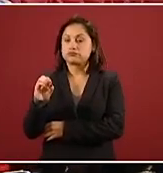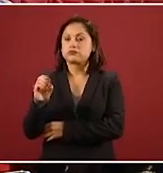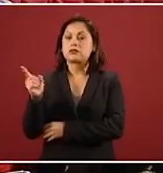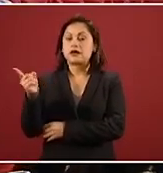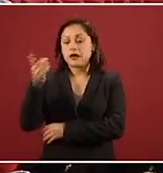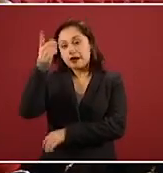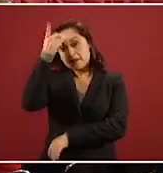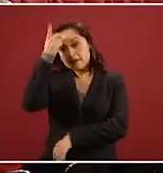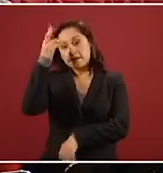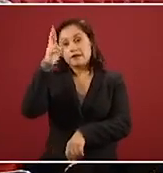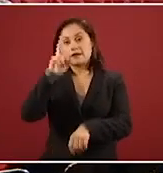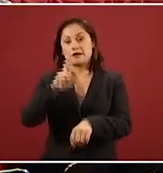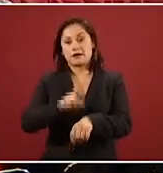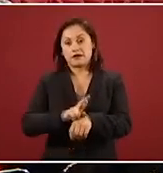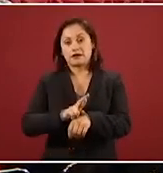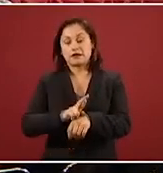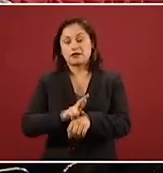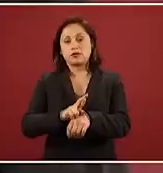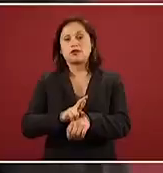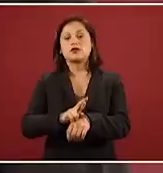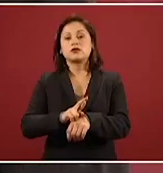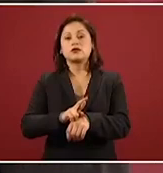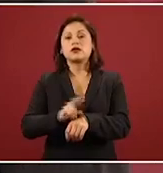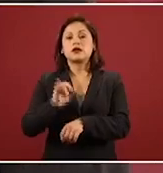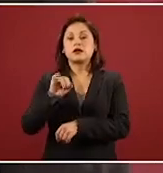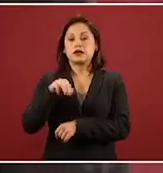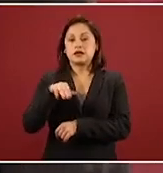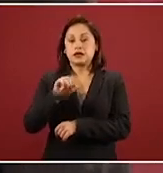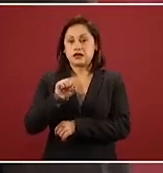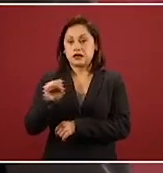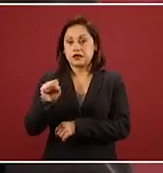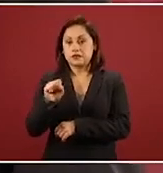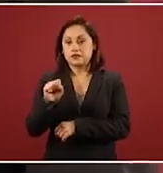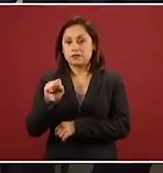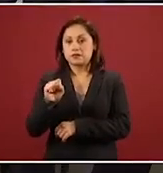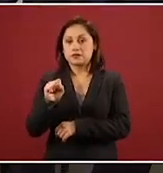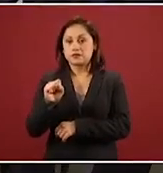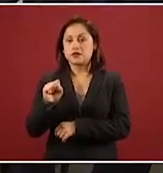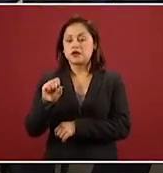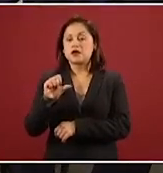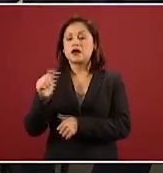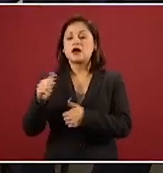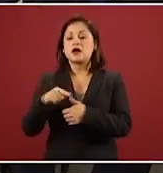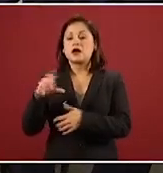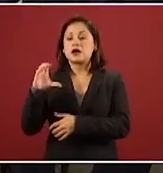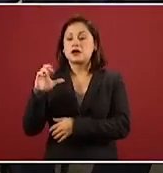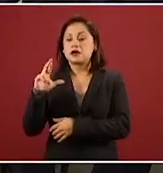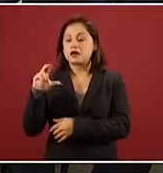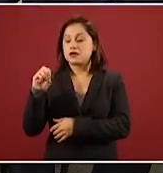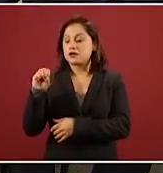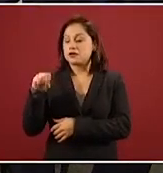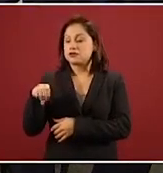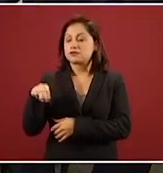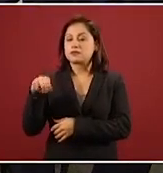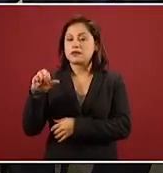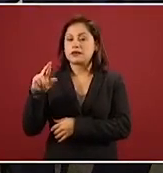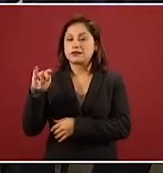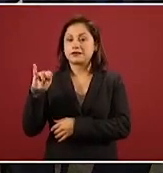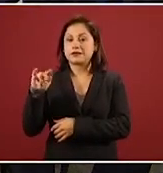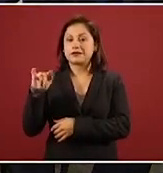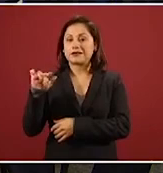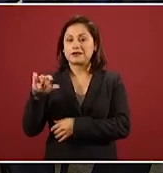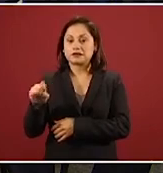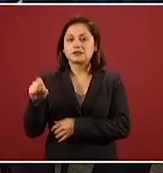director del Instituto Mexicano del Seguro Social, Carlos Martínez, del Infonavit, porque